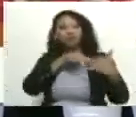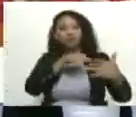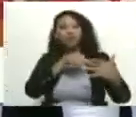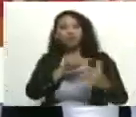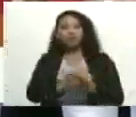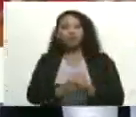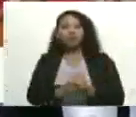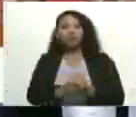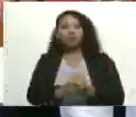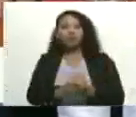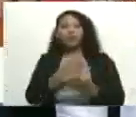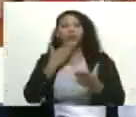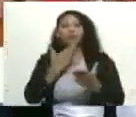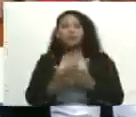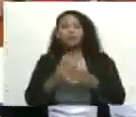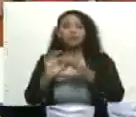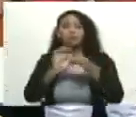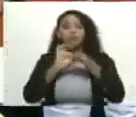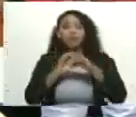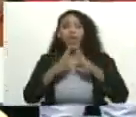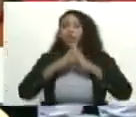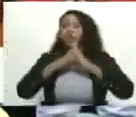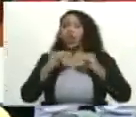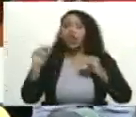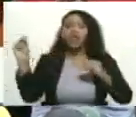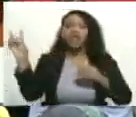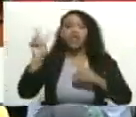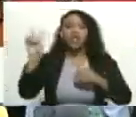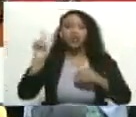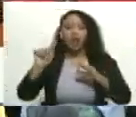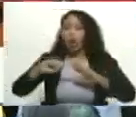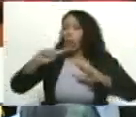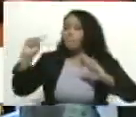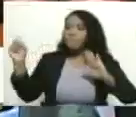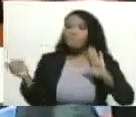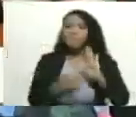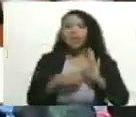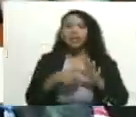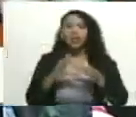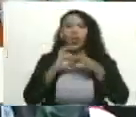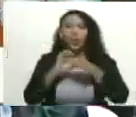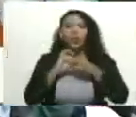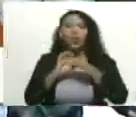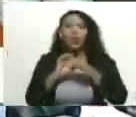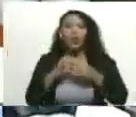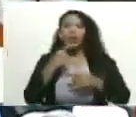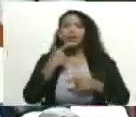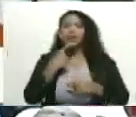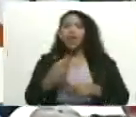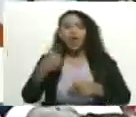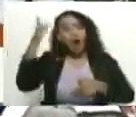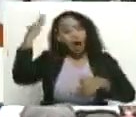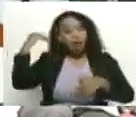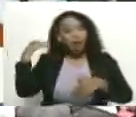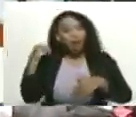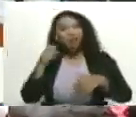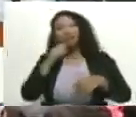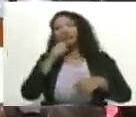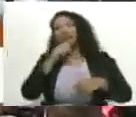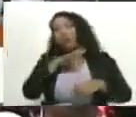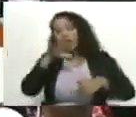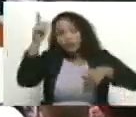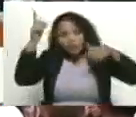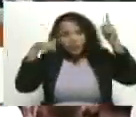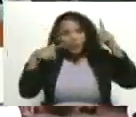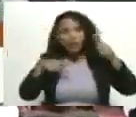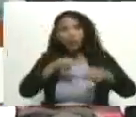pidió la unidad de los patriotas, la unidad del gran polo patriótico, la unidad de las fuerzas revolucionarias, la unidad de la